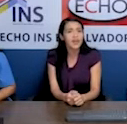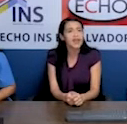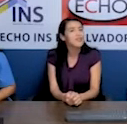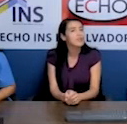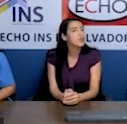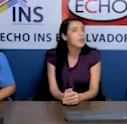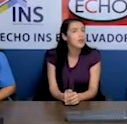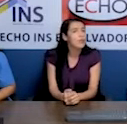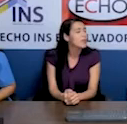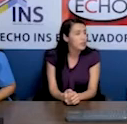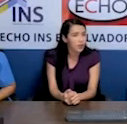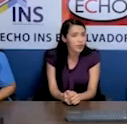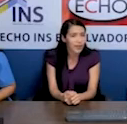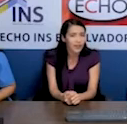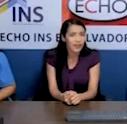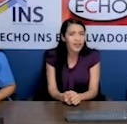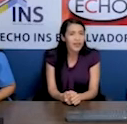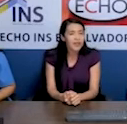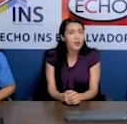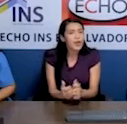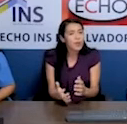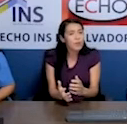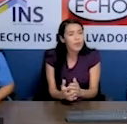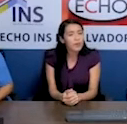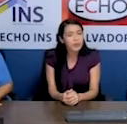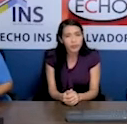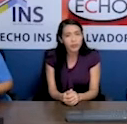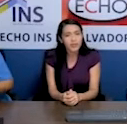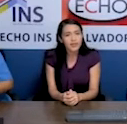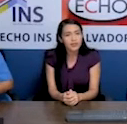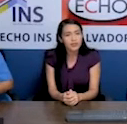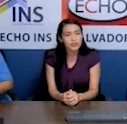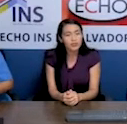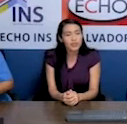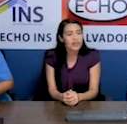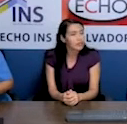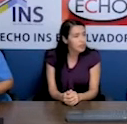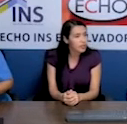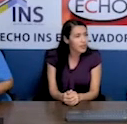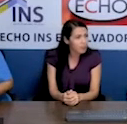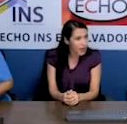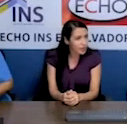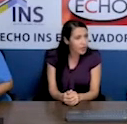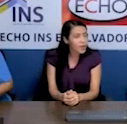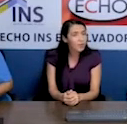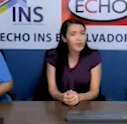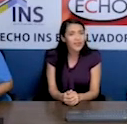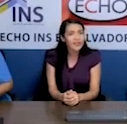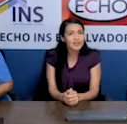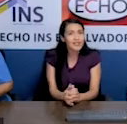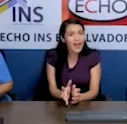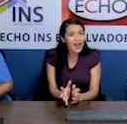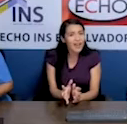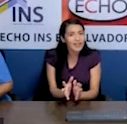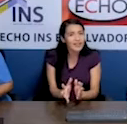de emergencia, es el síndrome de compresión medular. Y juega un papel muy importante su diagnóstico temprano,